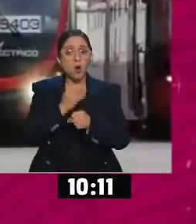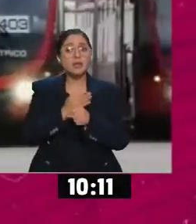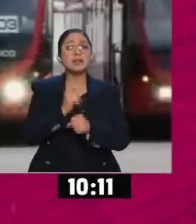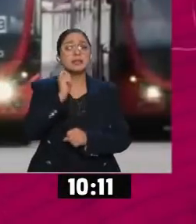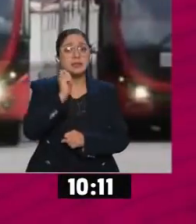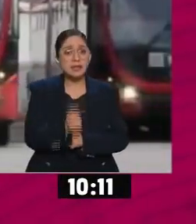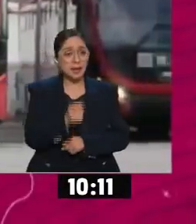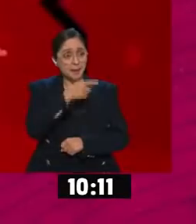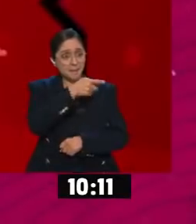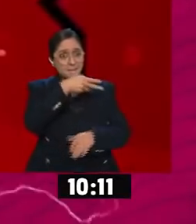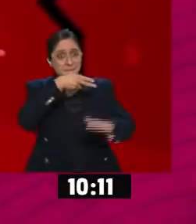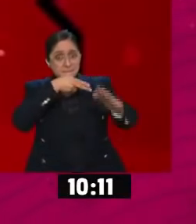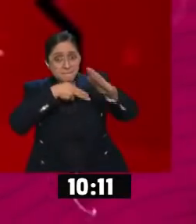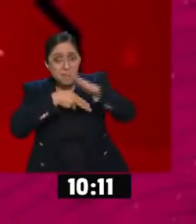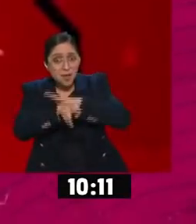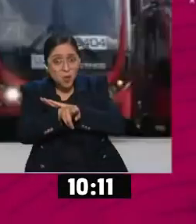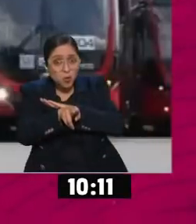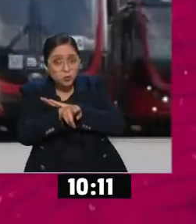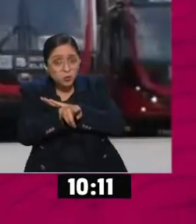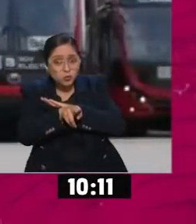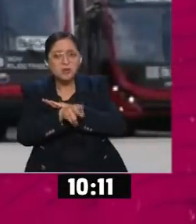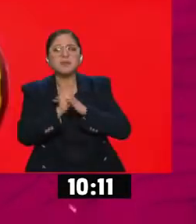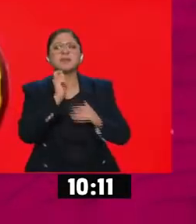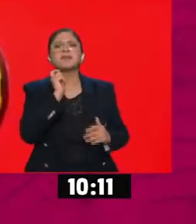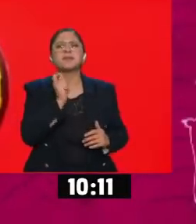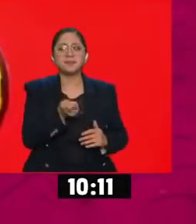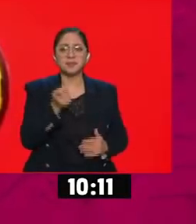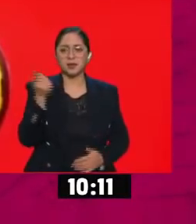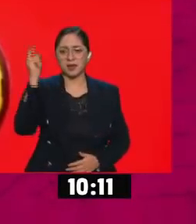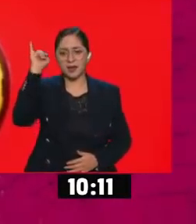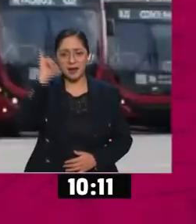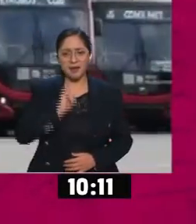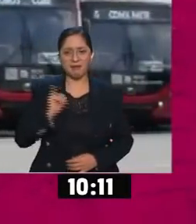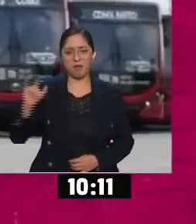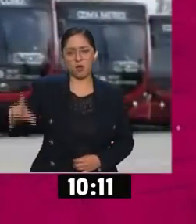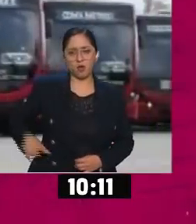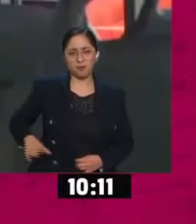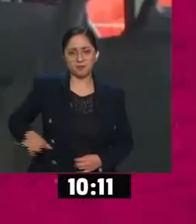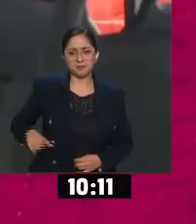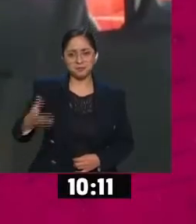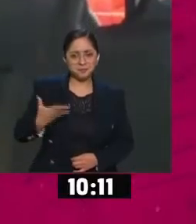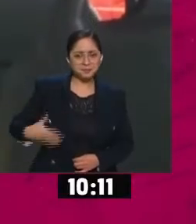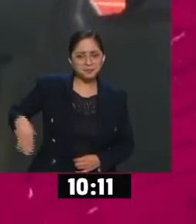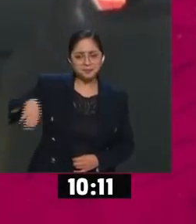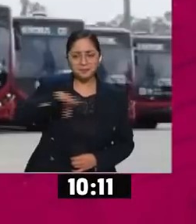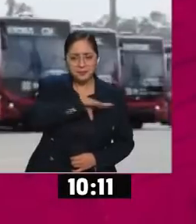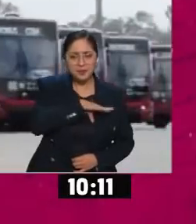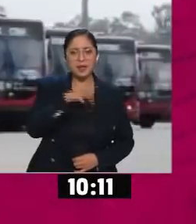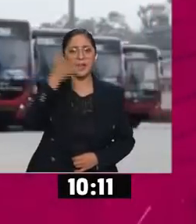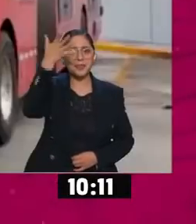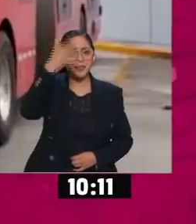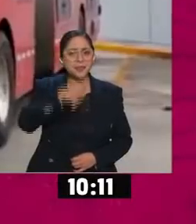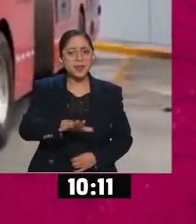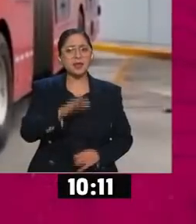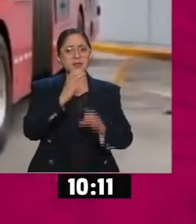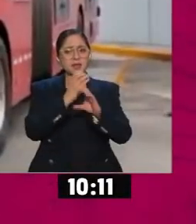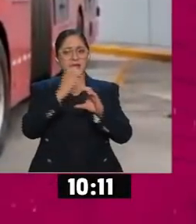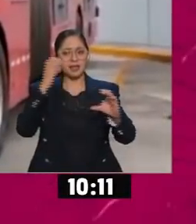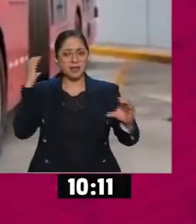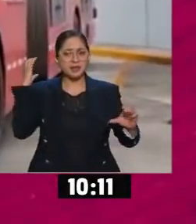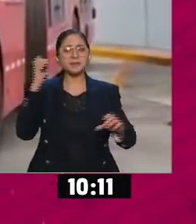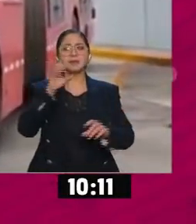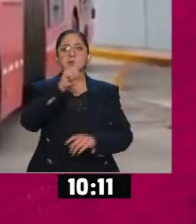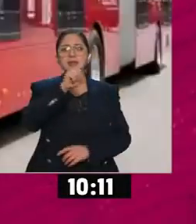del Metrobús, señoras y señores, porque Claudia Sheinbaum habilitó 10 unidades 100% eléctricas en la línea